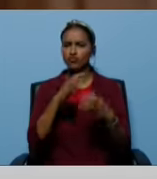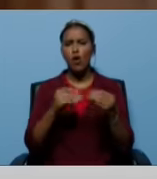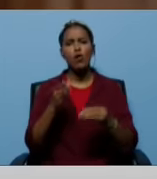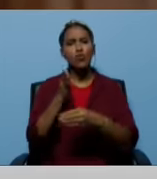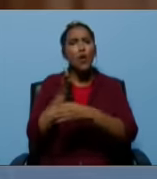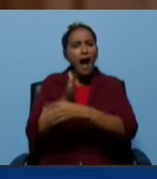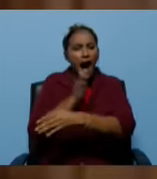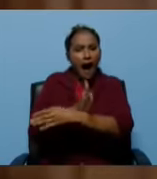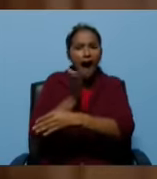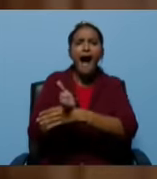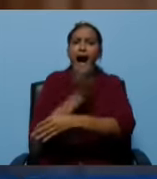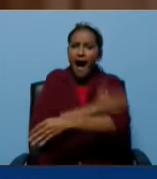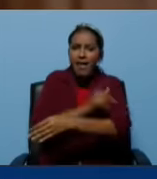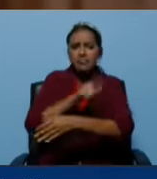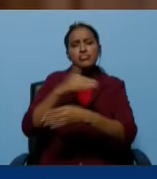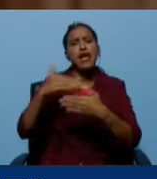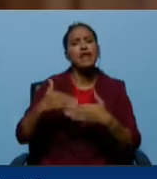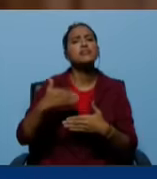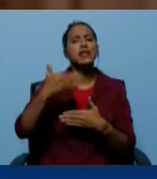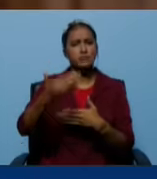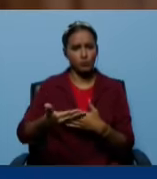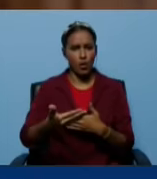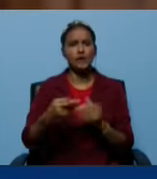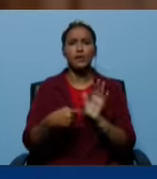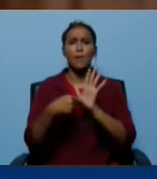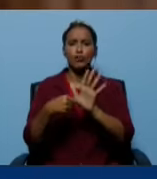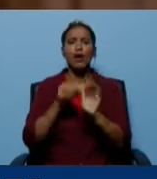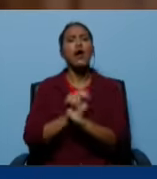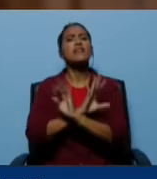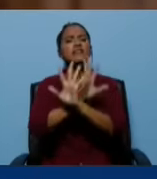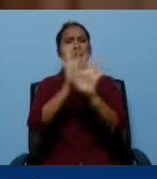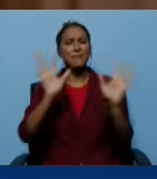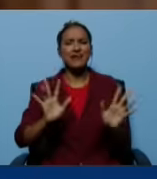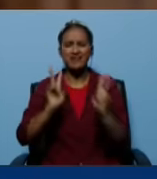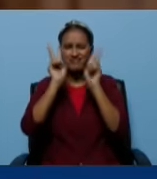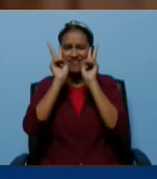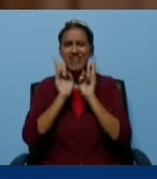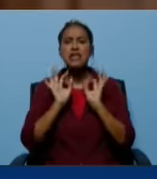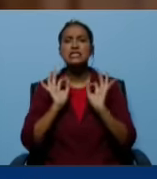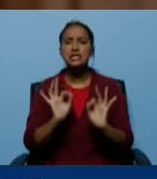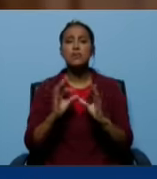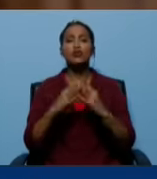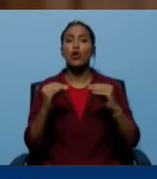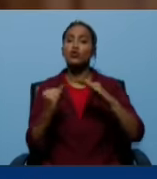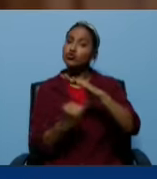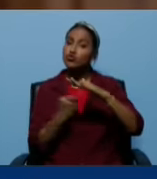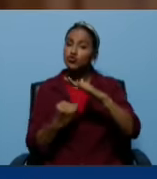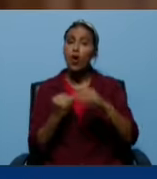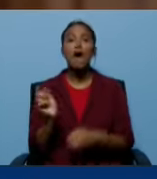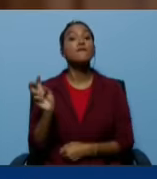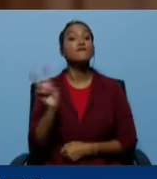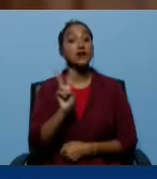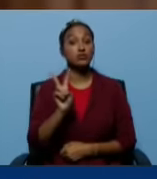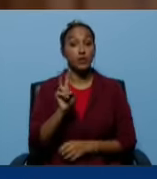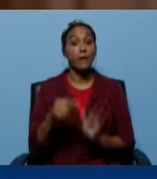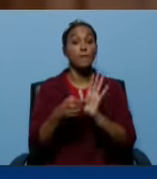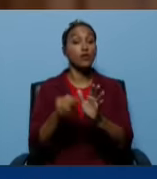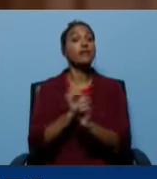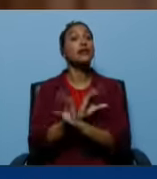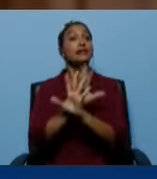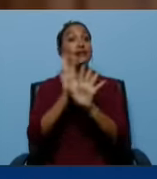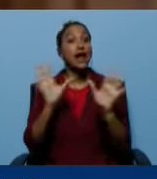hecho público, notorio y transparente. Creo que queda aquí fortalecida la institucionalidad venezolana. Queda también claro que todas